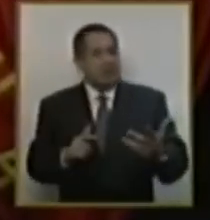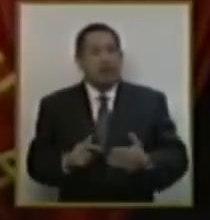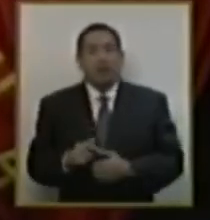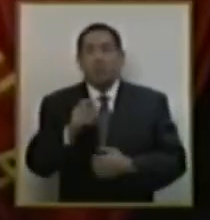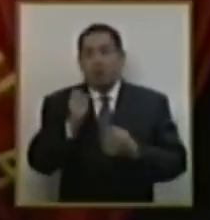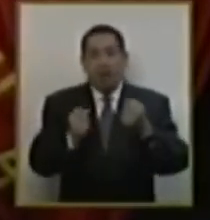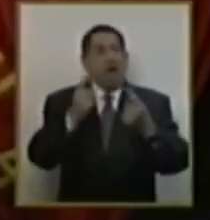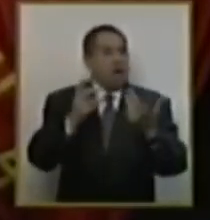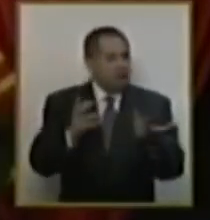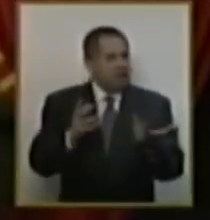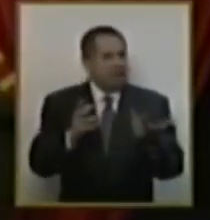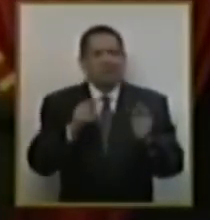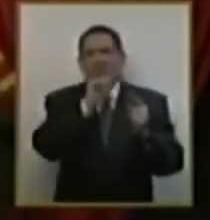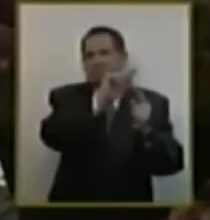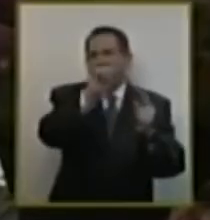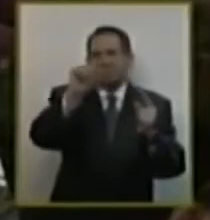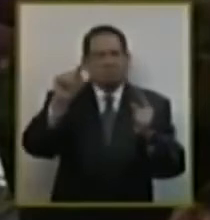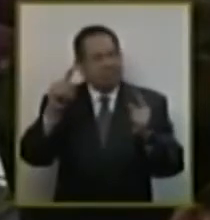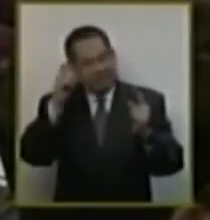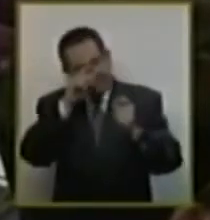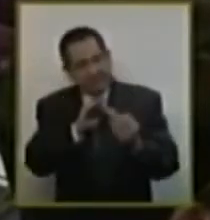rasgos comunes en todos.